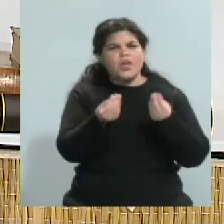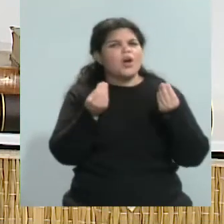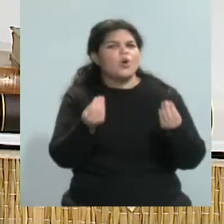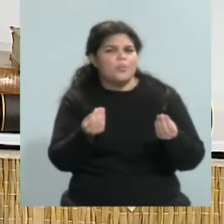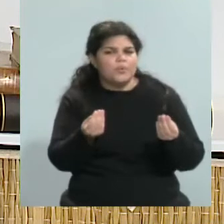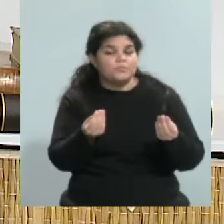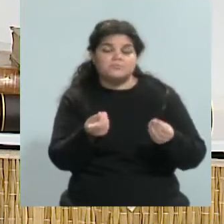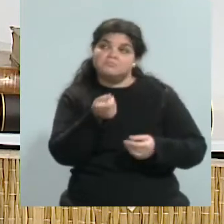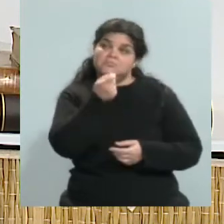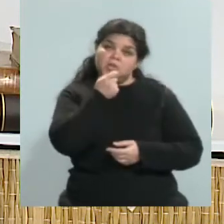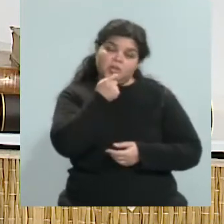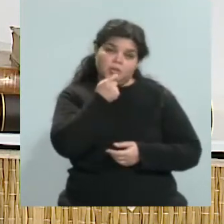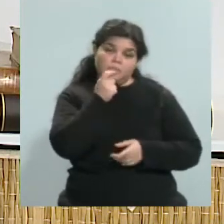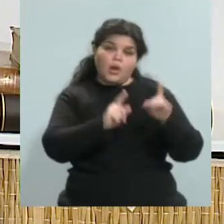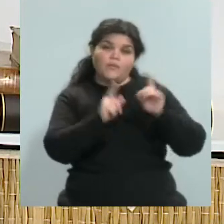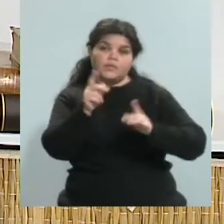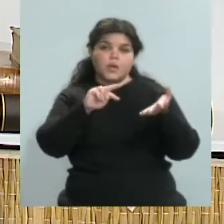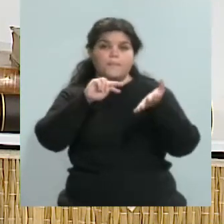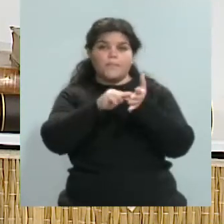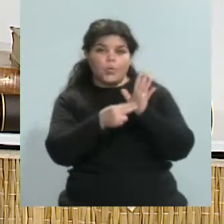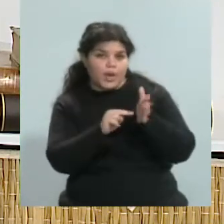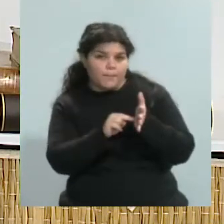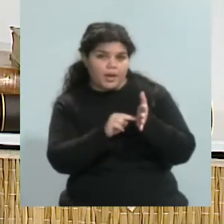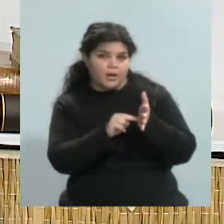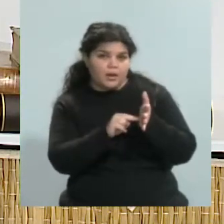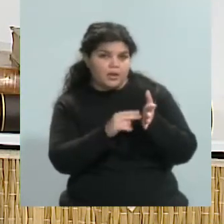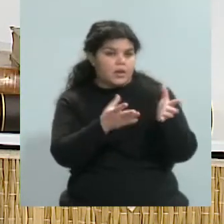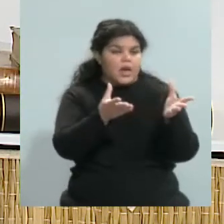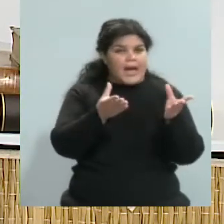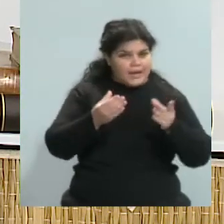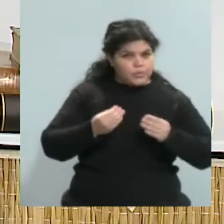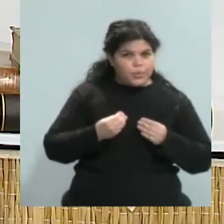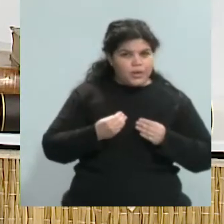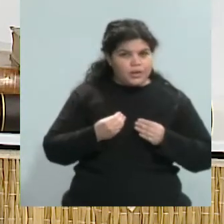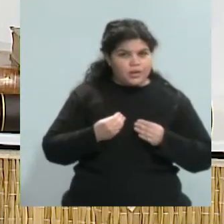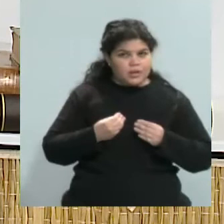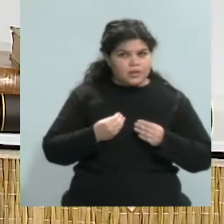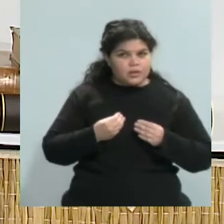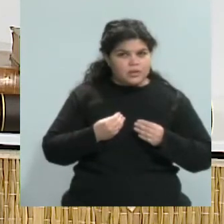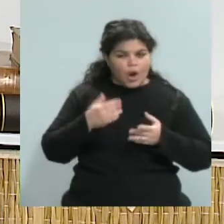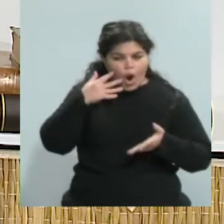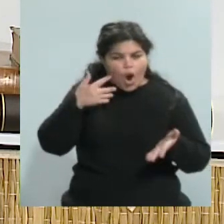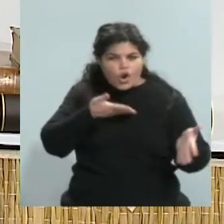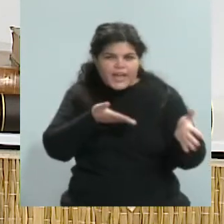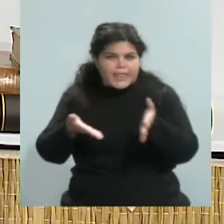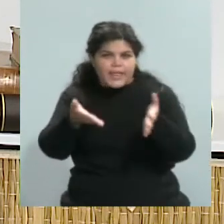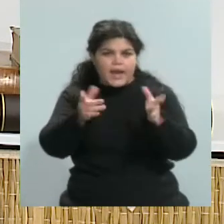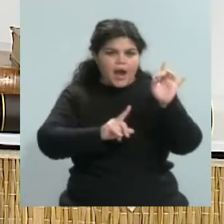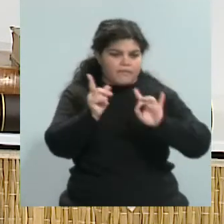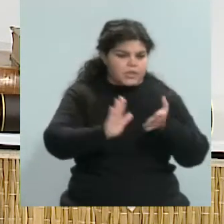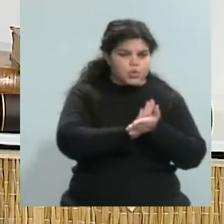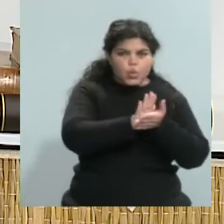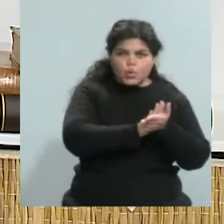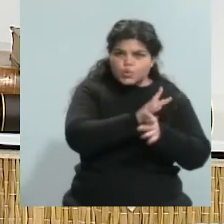un problema, ¿me ayuda a orientarme si realmente no encuentro la salida? Digo, pensando en algo específico como un